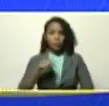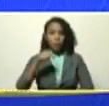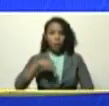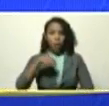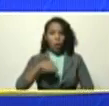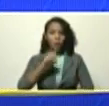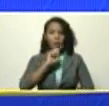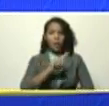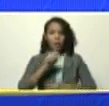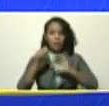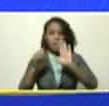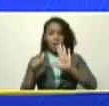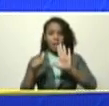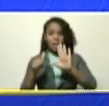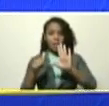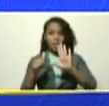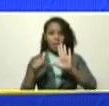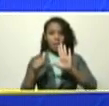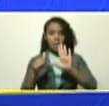16